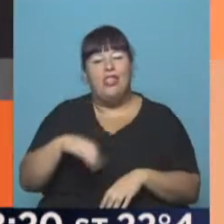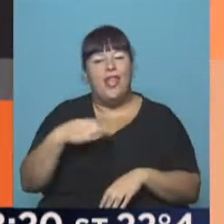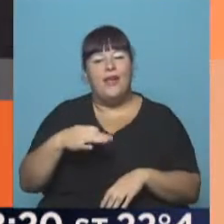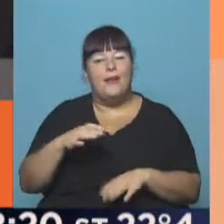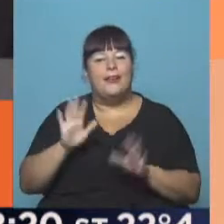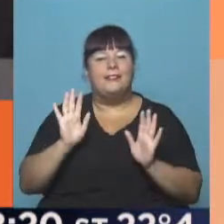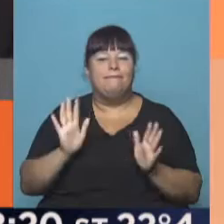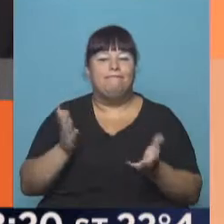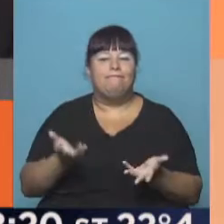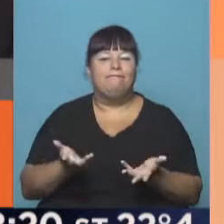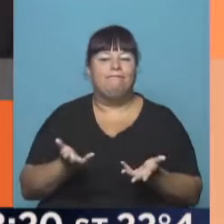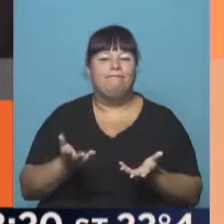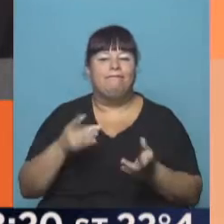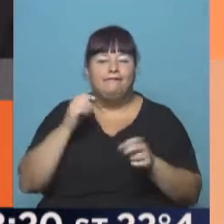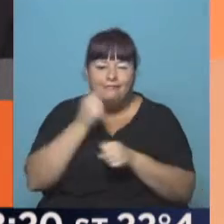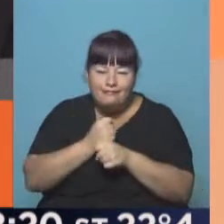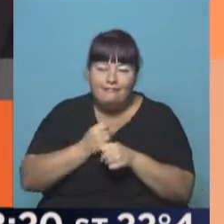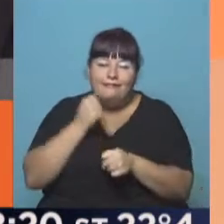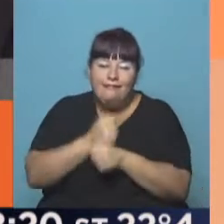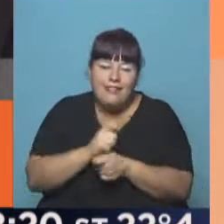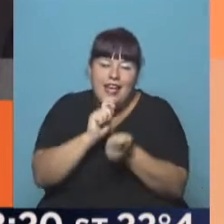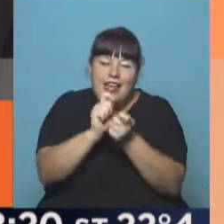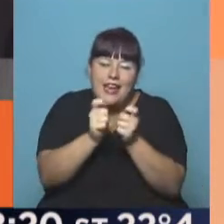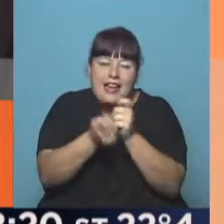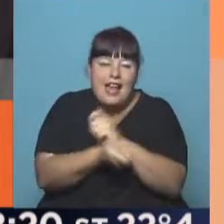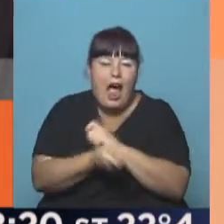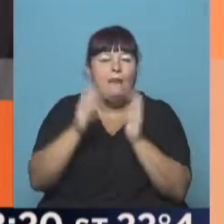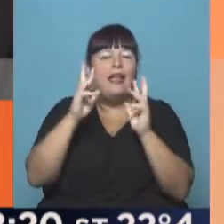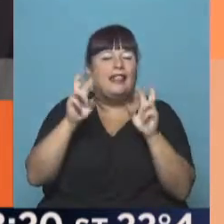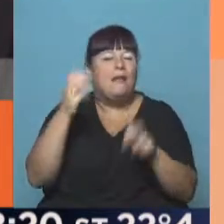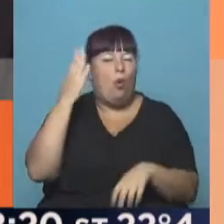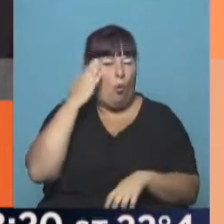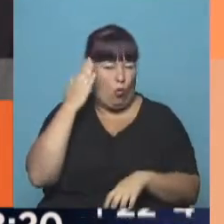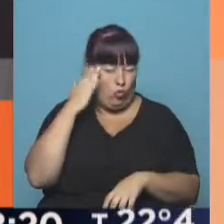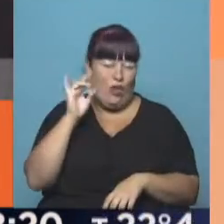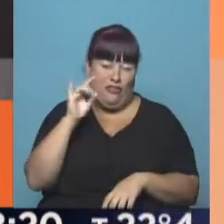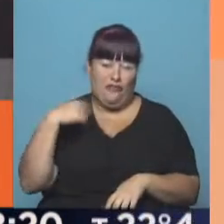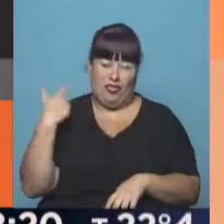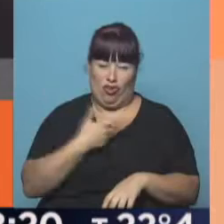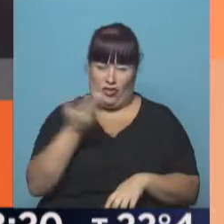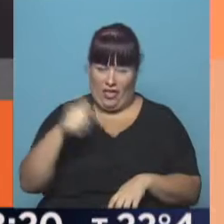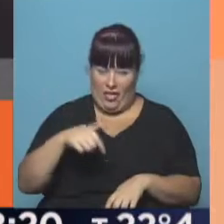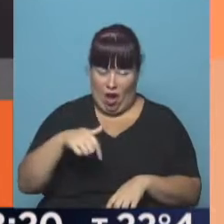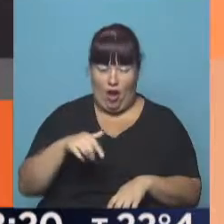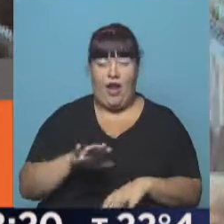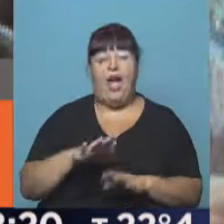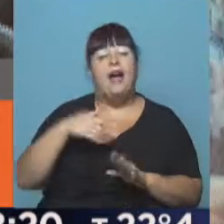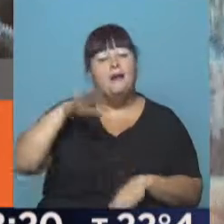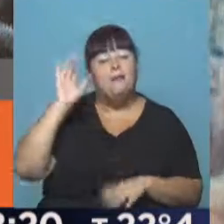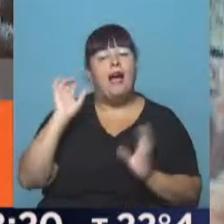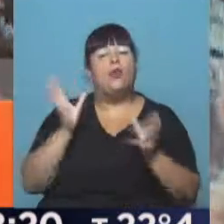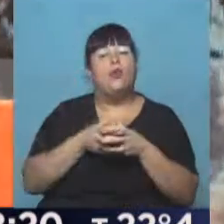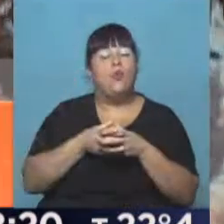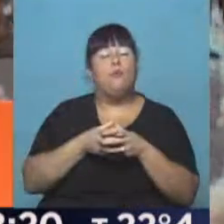muy de hormiga ir cambiando algunas cuestiones culturales en las sociedades que nos toca vivir. Normalmente los